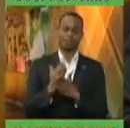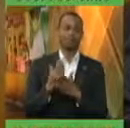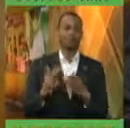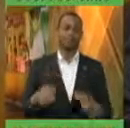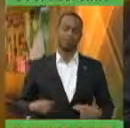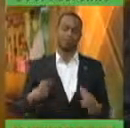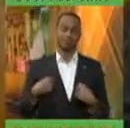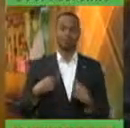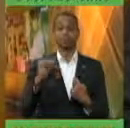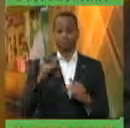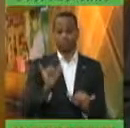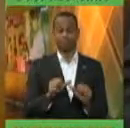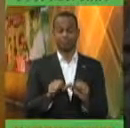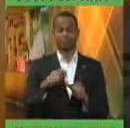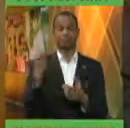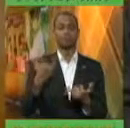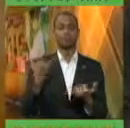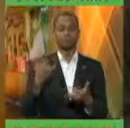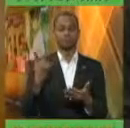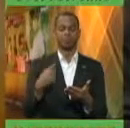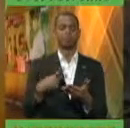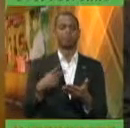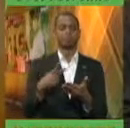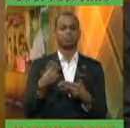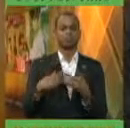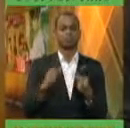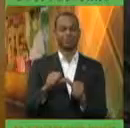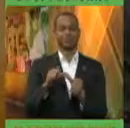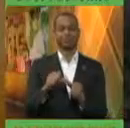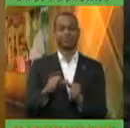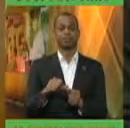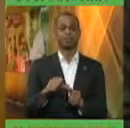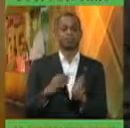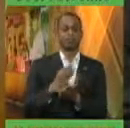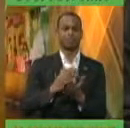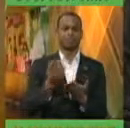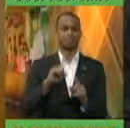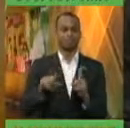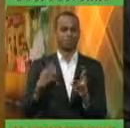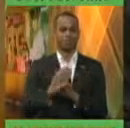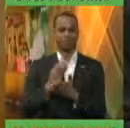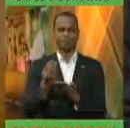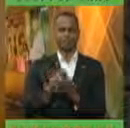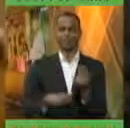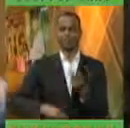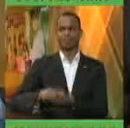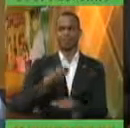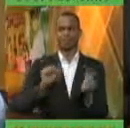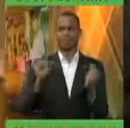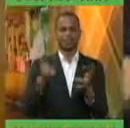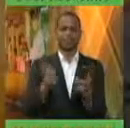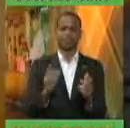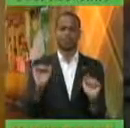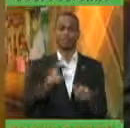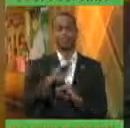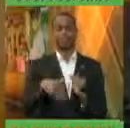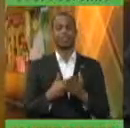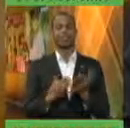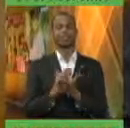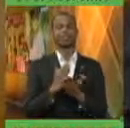humanos que desea y por qué continúa hablando de derechos también pero de derecho económico porque todo es cuestión de vivir